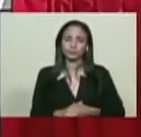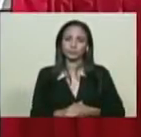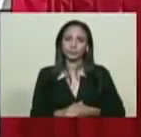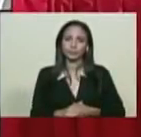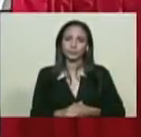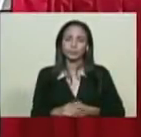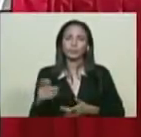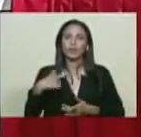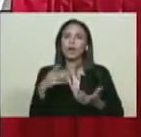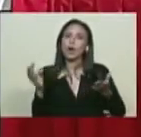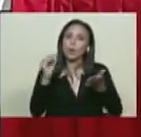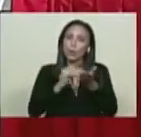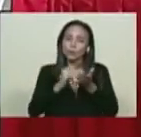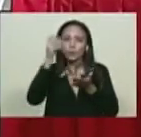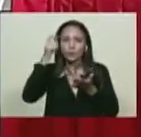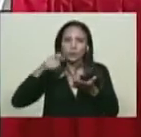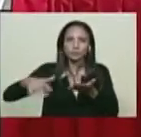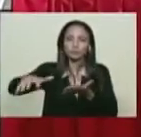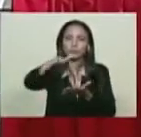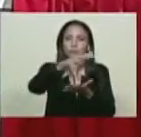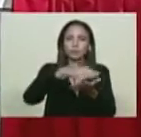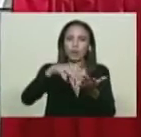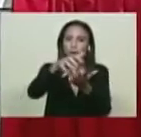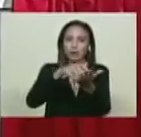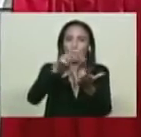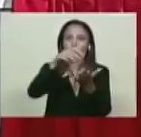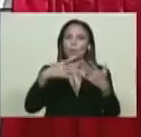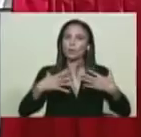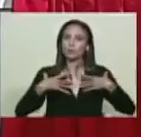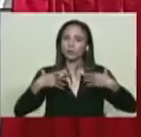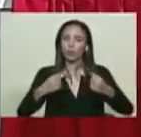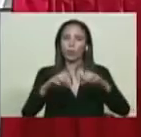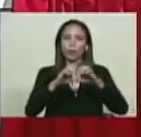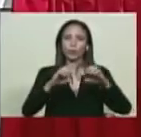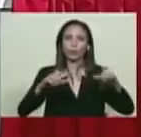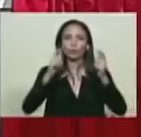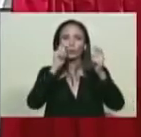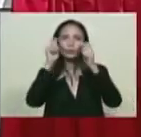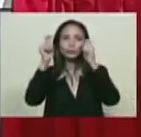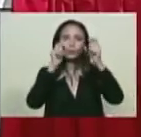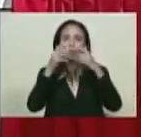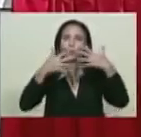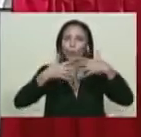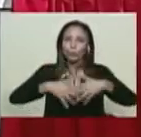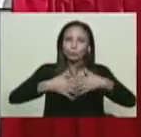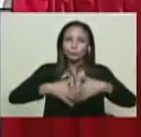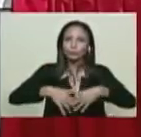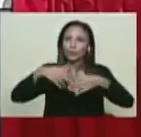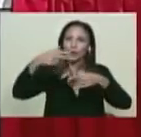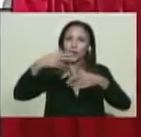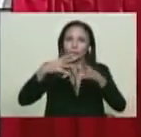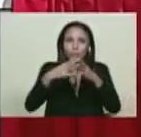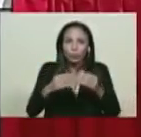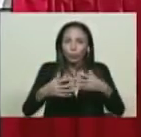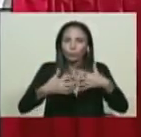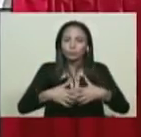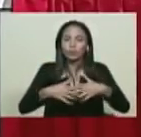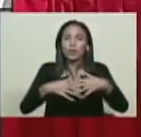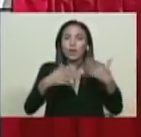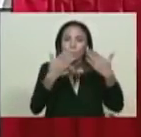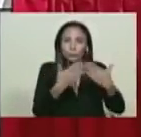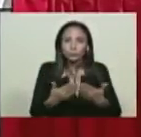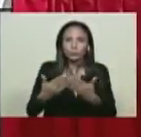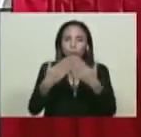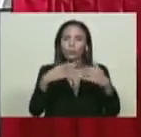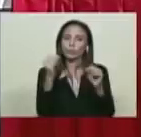Vuelta al campo, el Plan Chamba Juvenil de la salud, de la educación, del turismo, de la industria. Estudio